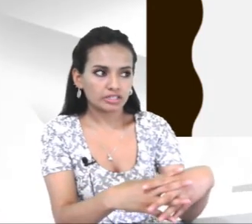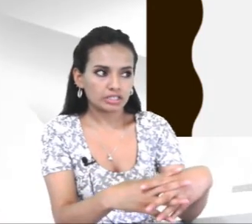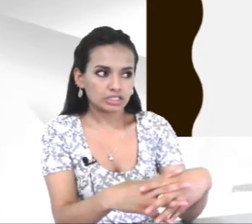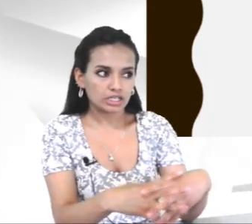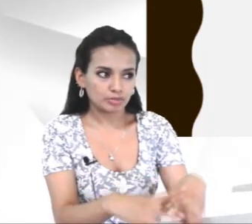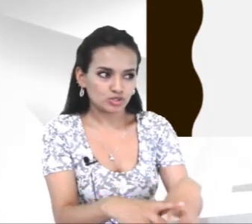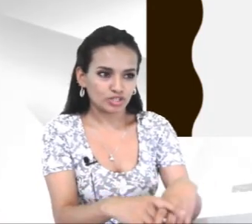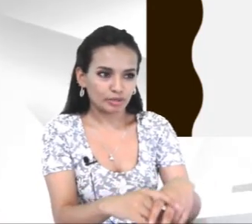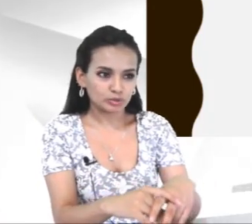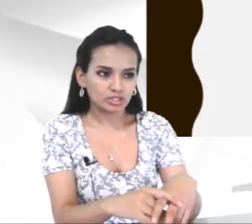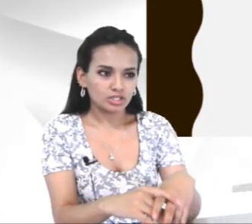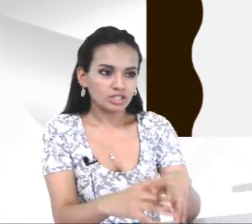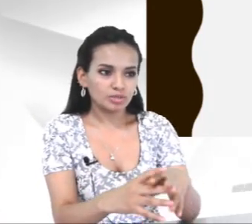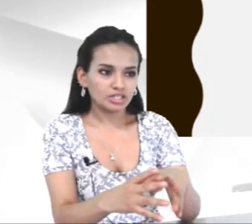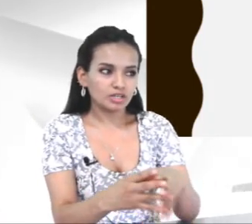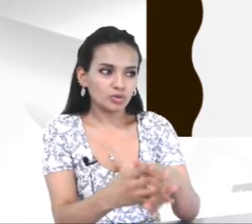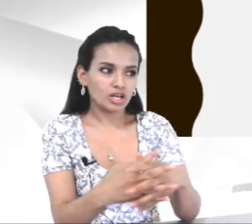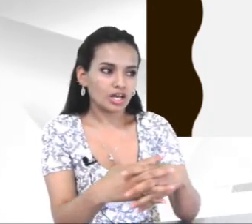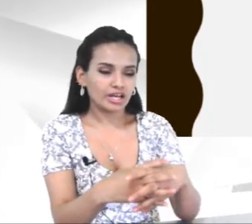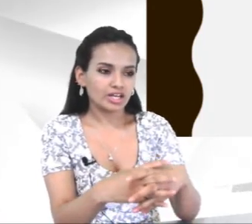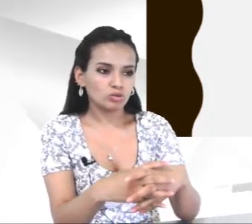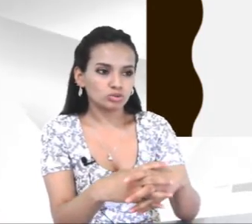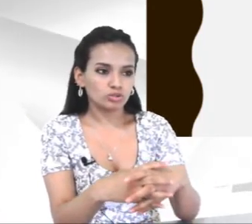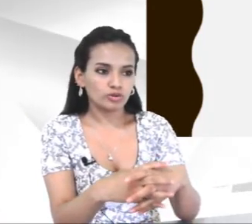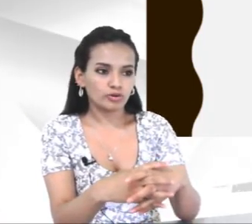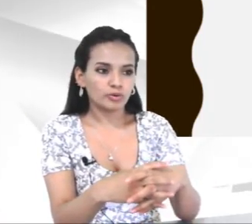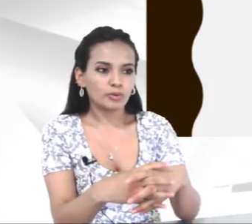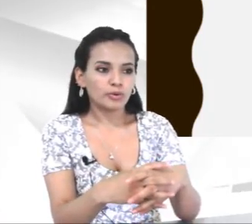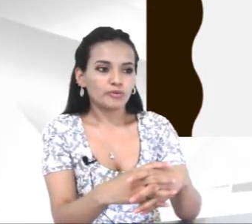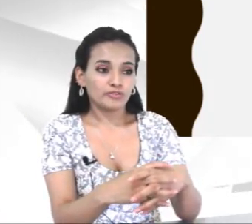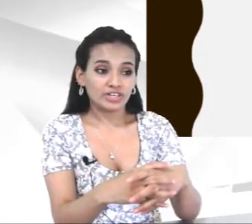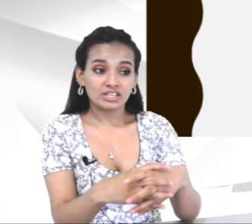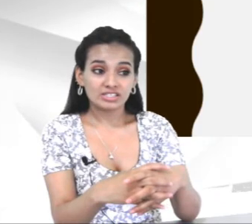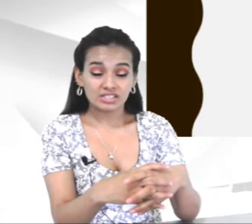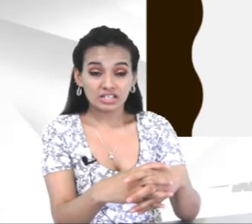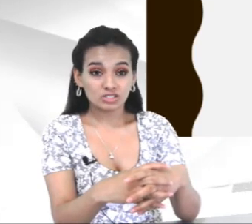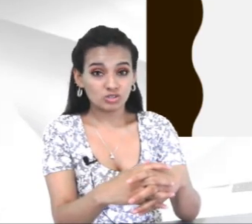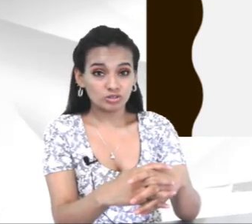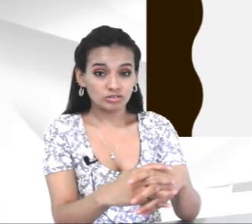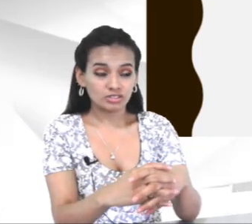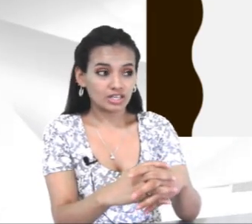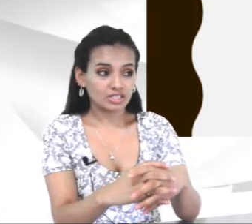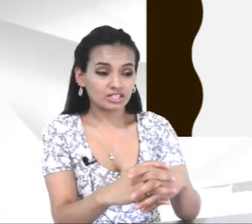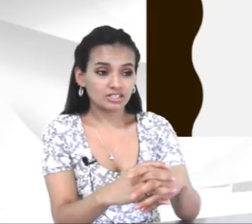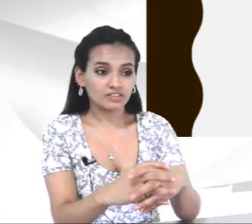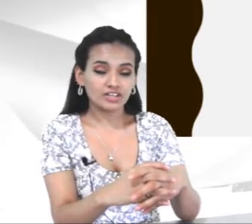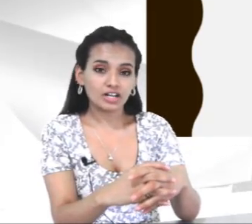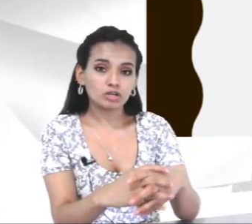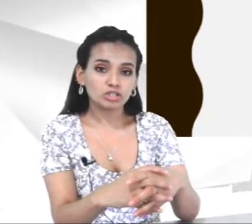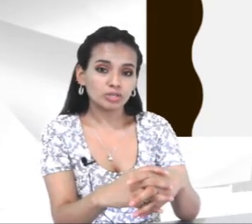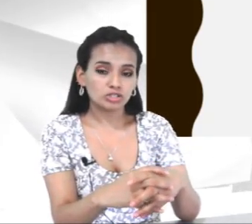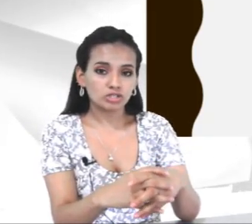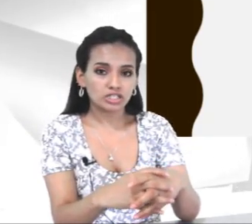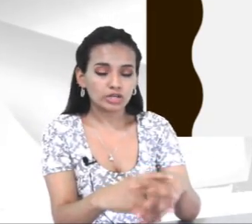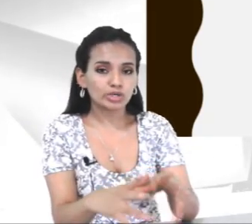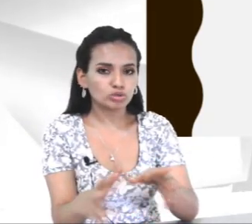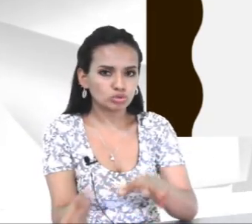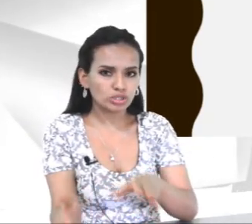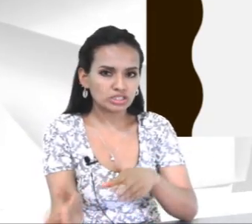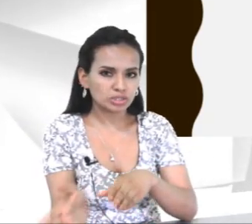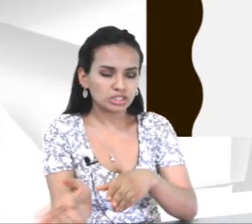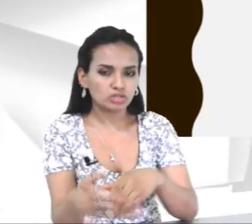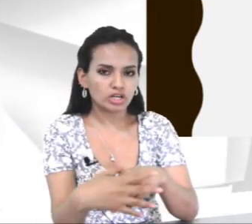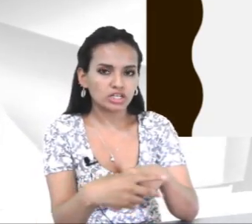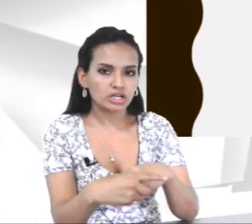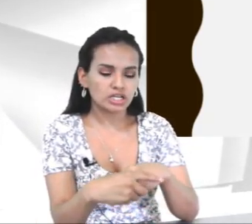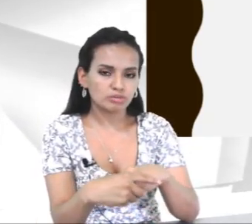esta capa vegetal que ya mencionamos también tenemos la eutrofización que ésta se refiere a la contaminación de las aguas con